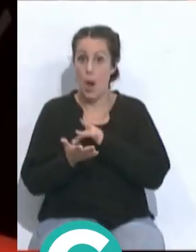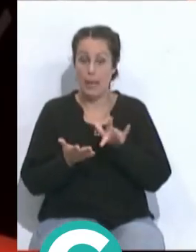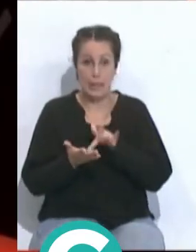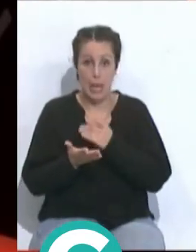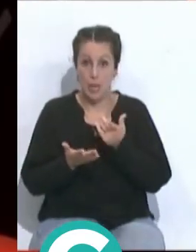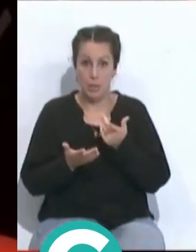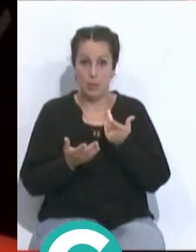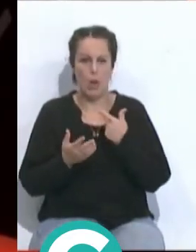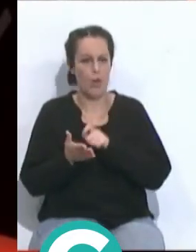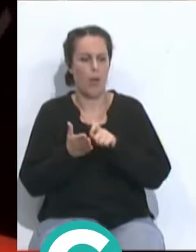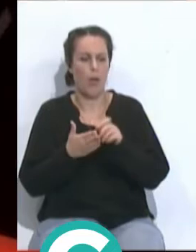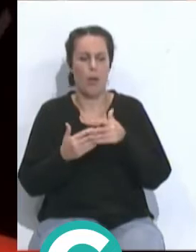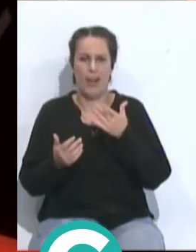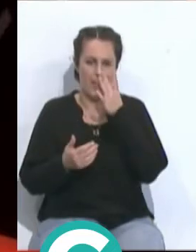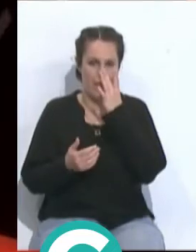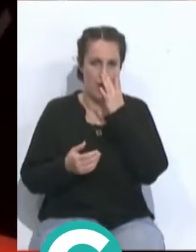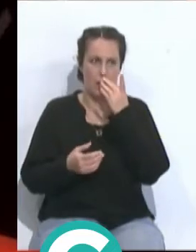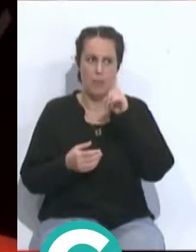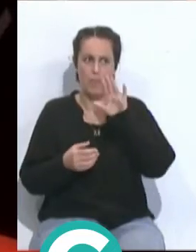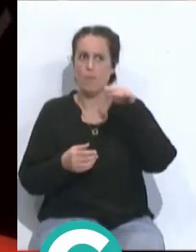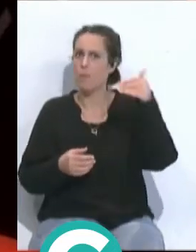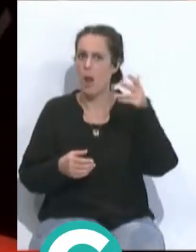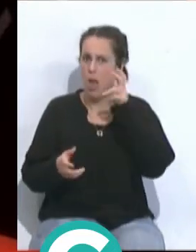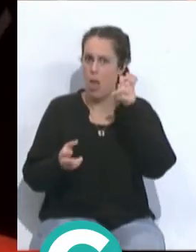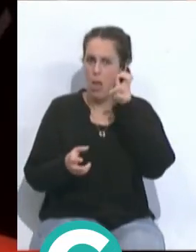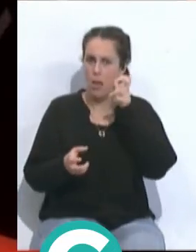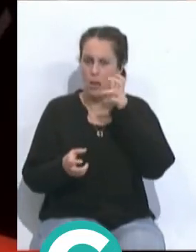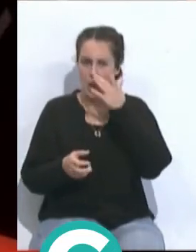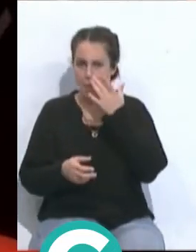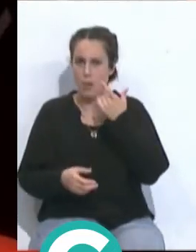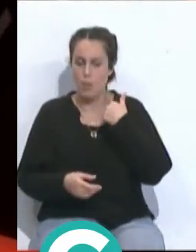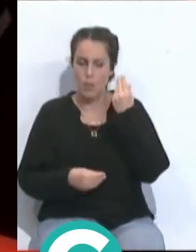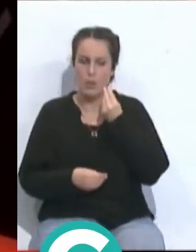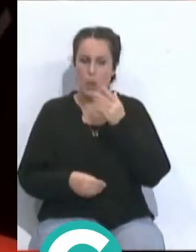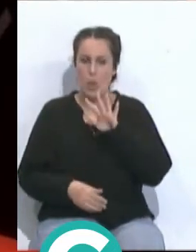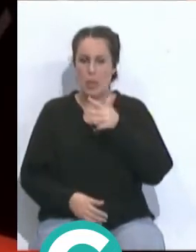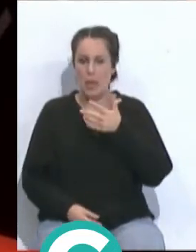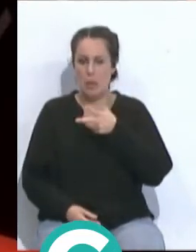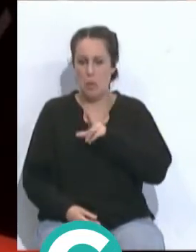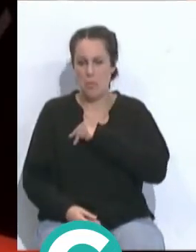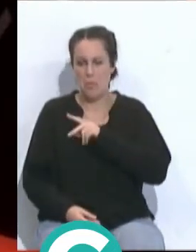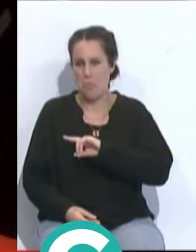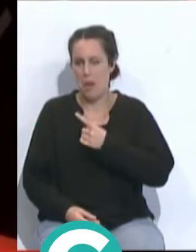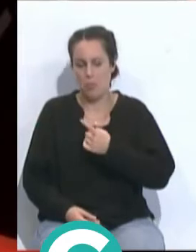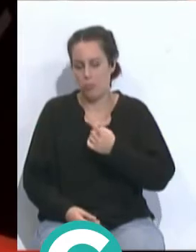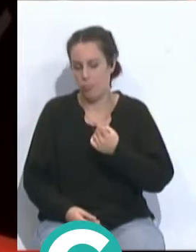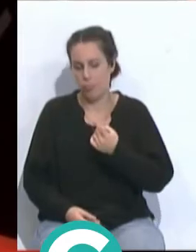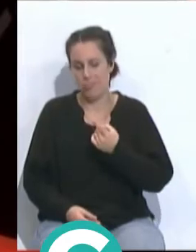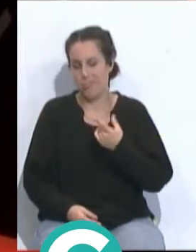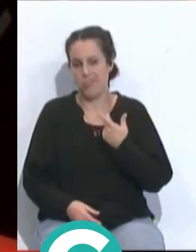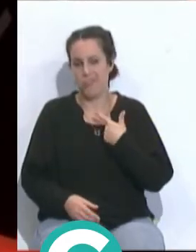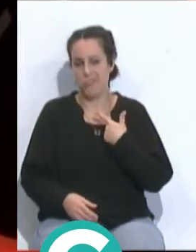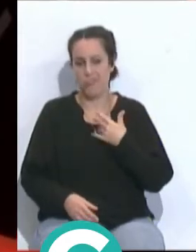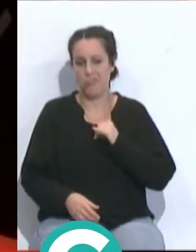que lejos de ser un autor de carnaval ha traspasado las fronteras, ¿no? Del carnaval, y pienso que 5 primeros premios pues no lo representan, ¿no?